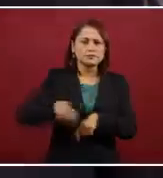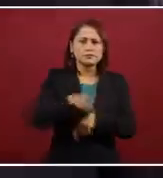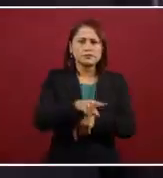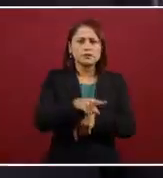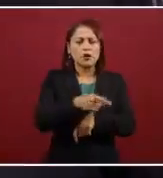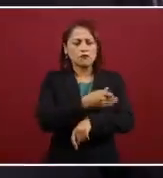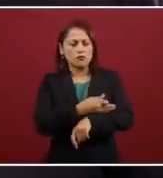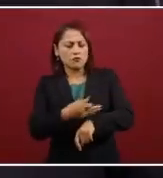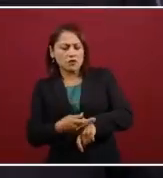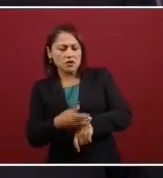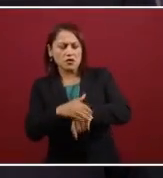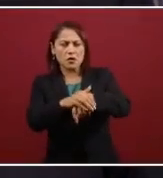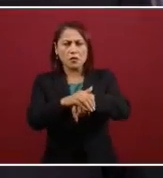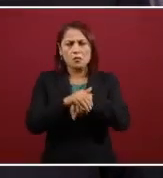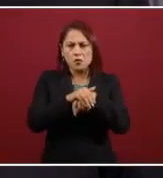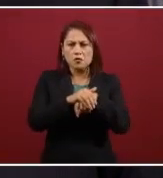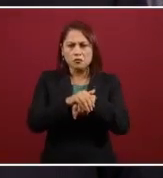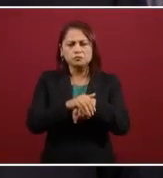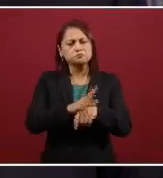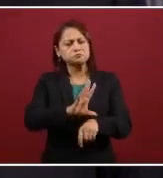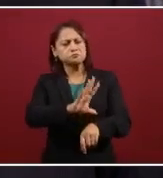en los gobiernos pasados,